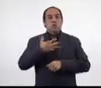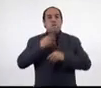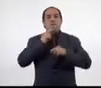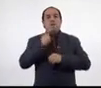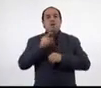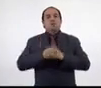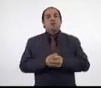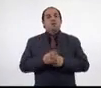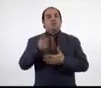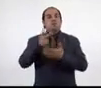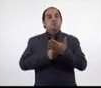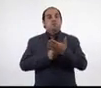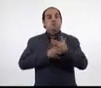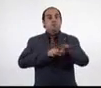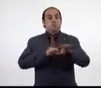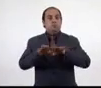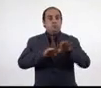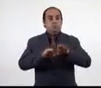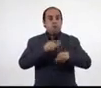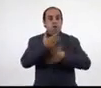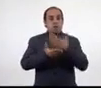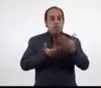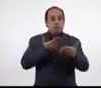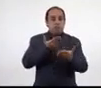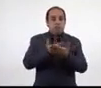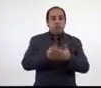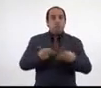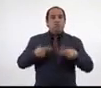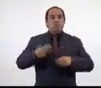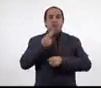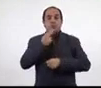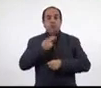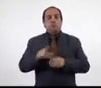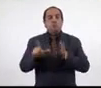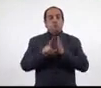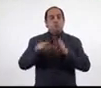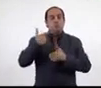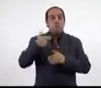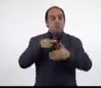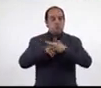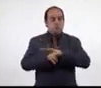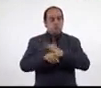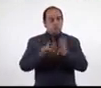operativos para dar un buen servicio a los usuarios de la línea 12 del metro. Muchas gracias.